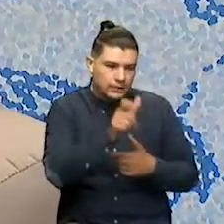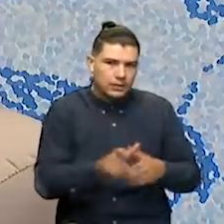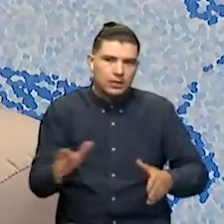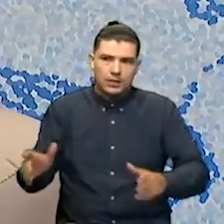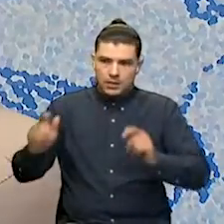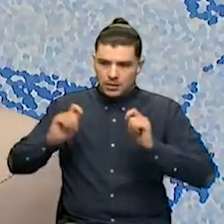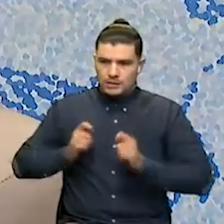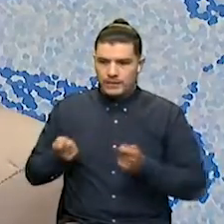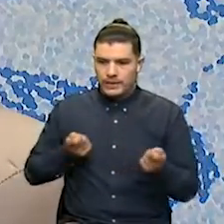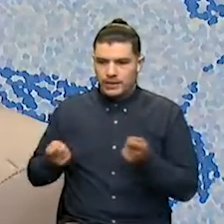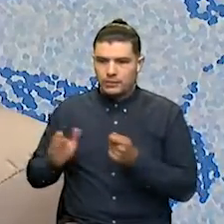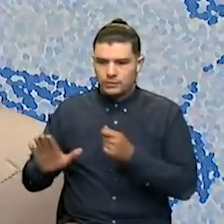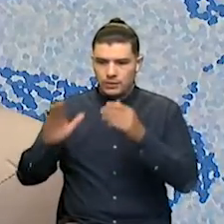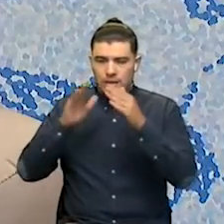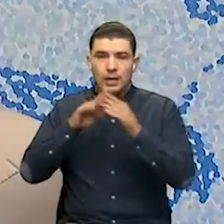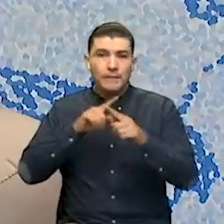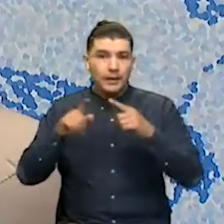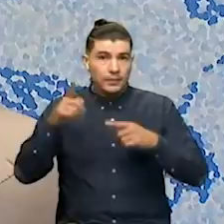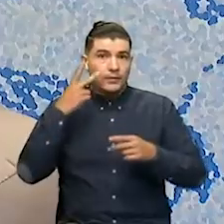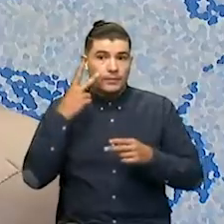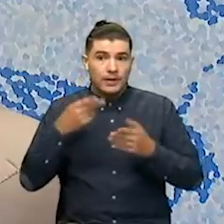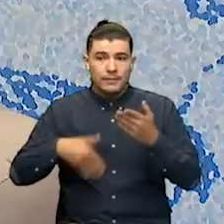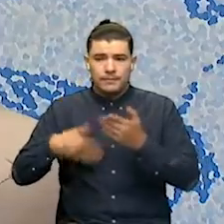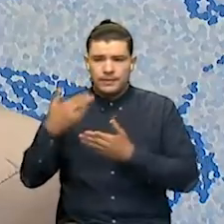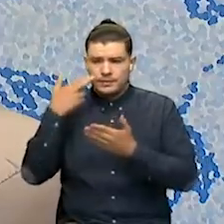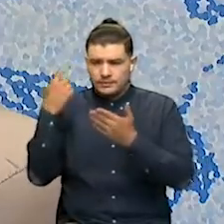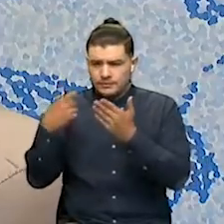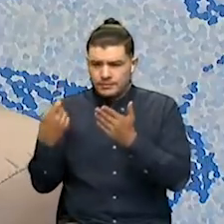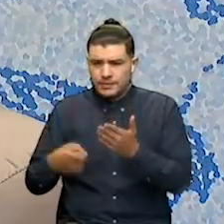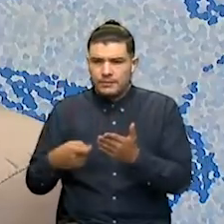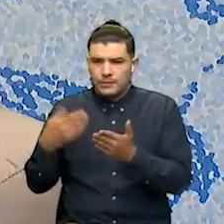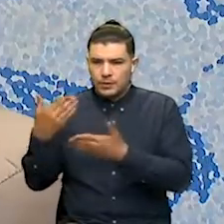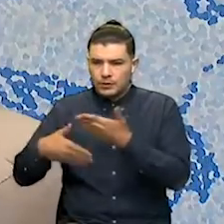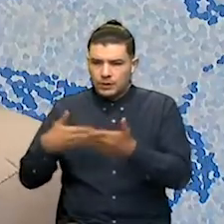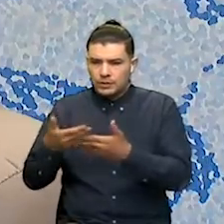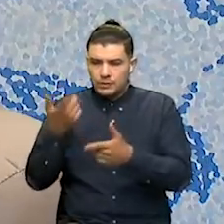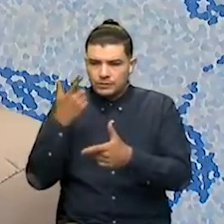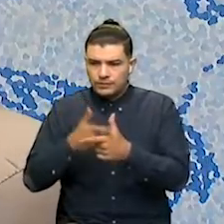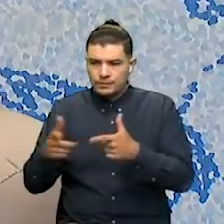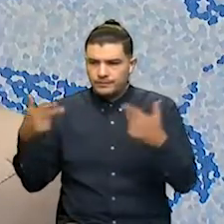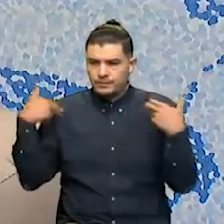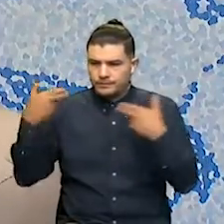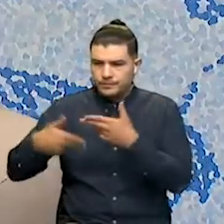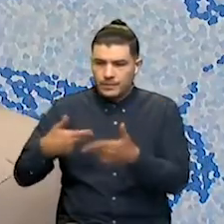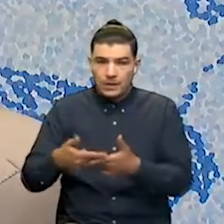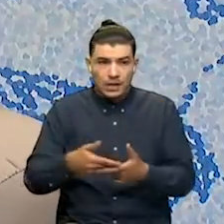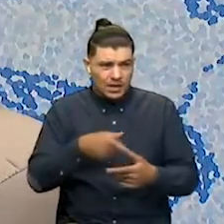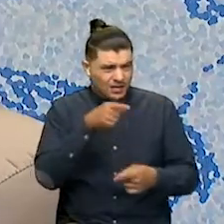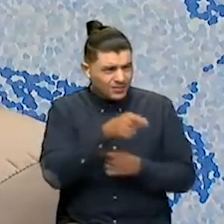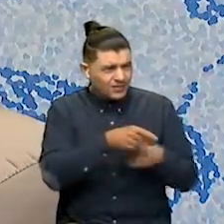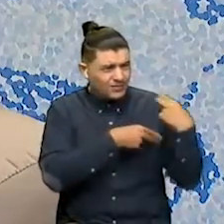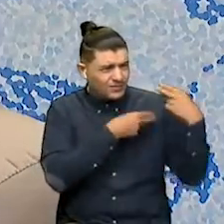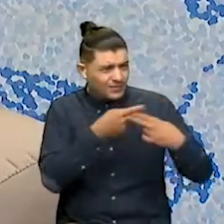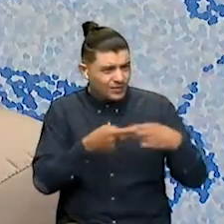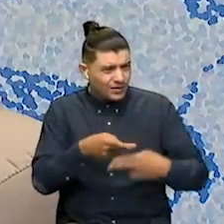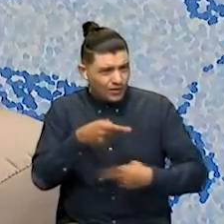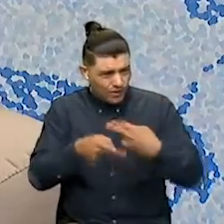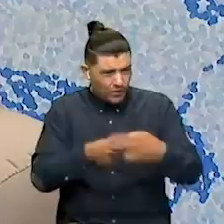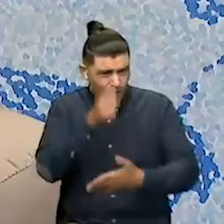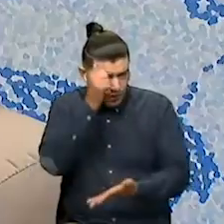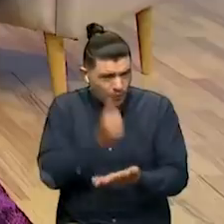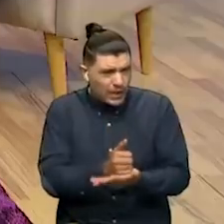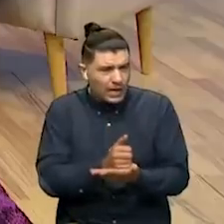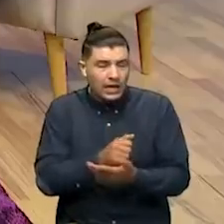sí, lo importante es que abran el proceso sucesorio ya. ¿Pero la sucesión no es obligatoria? Es obligatoria, sí, claro. La deben iniciar.